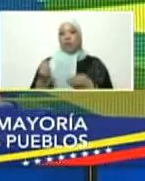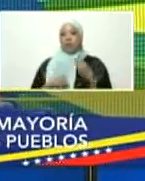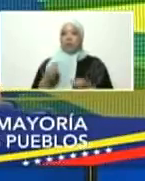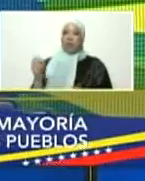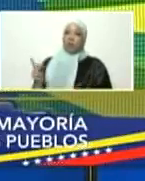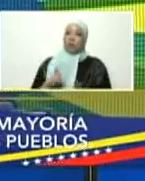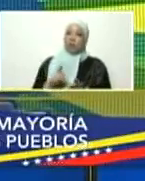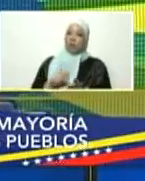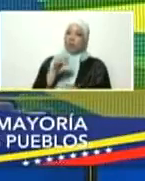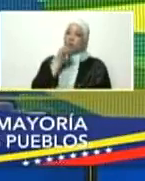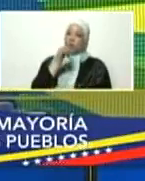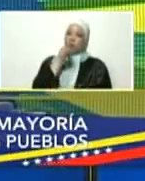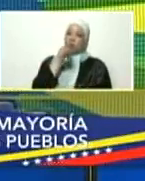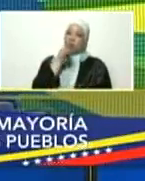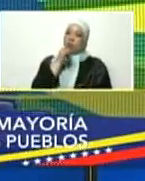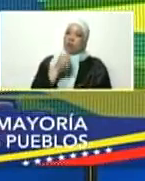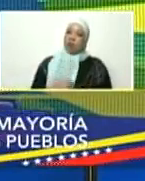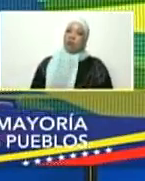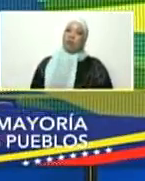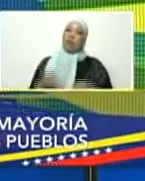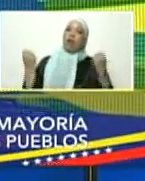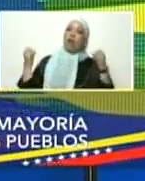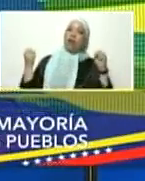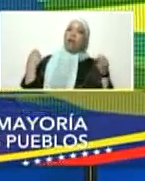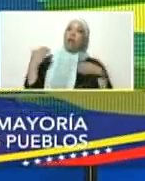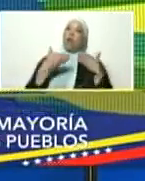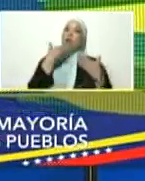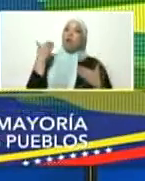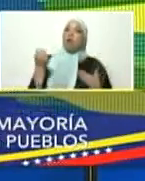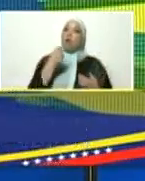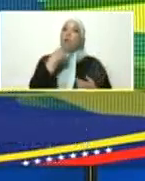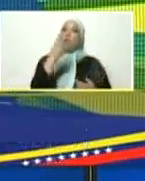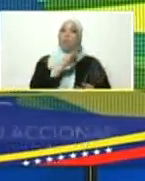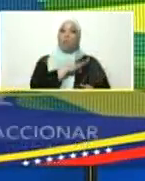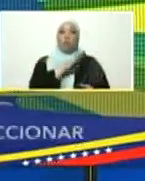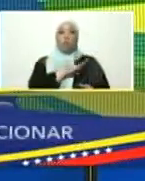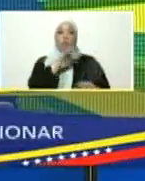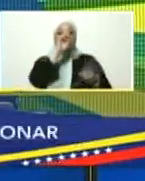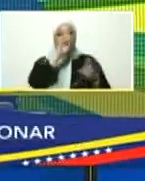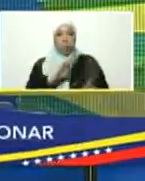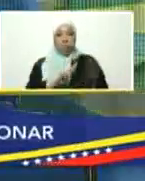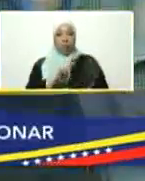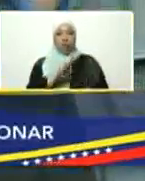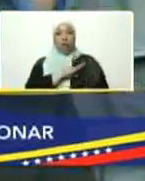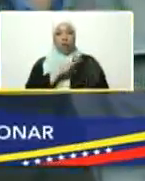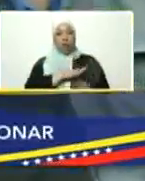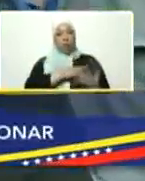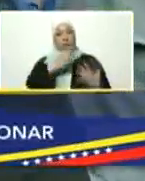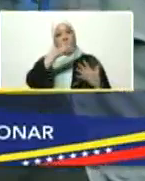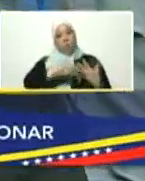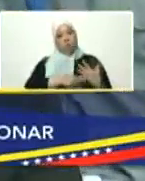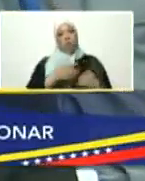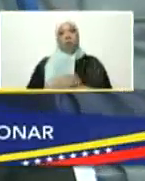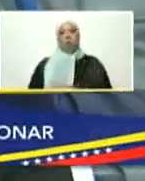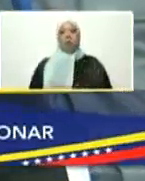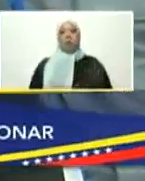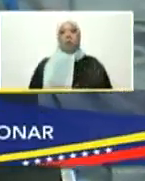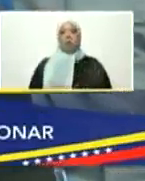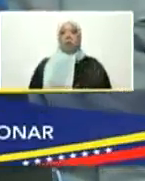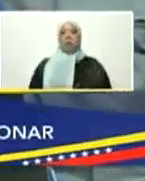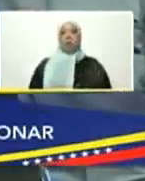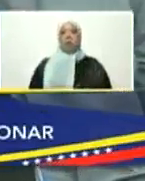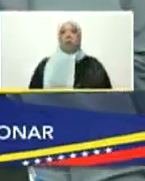participación de todos, sin exclusión, para que cada quien llevara su propia voz y fuera respetada con su propia voz. El derecho de las gentes, que